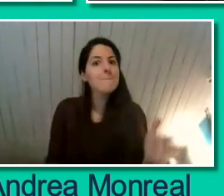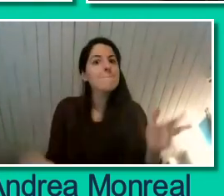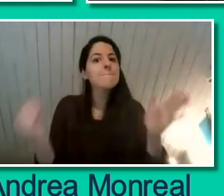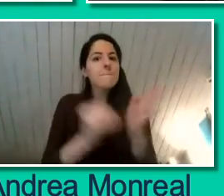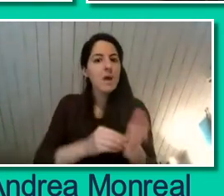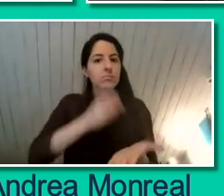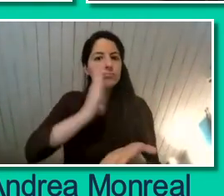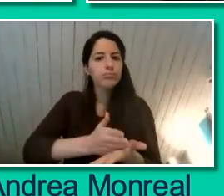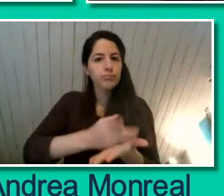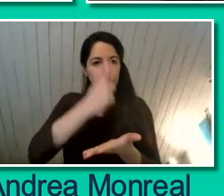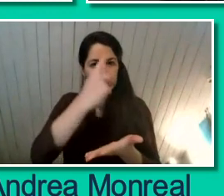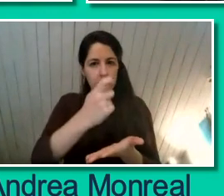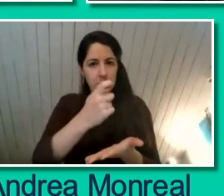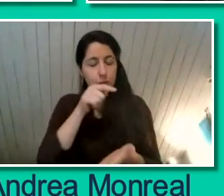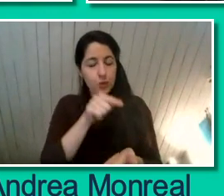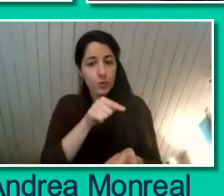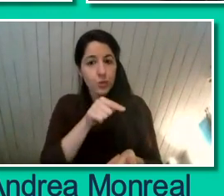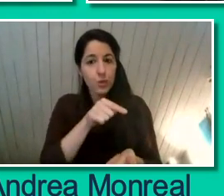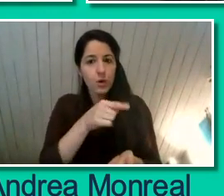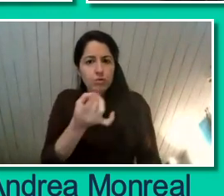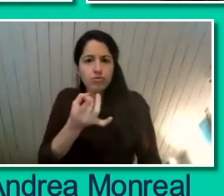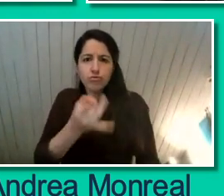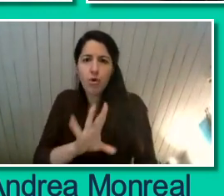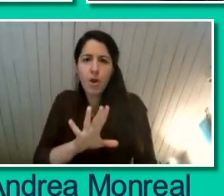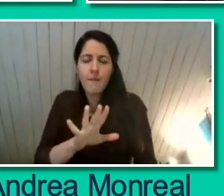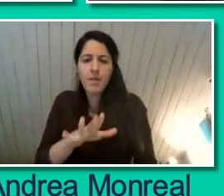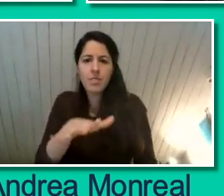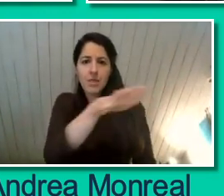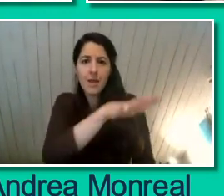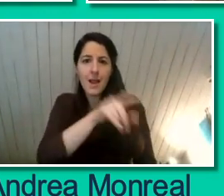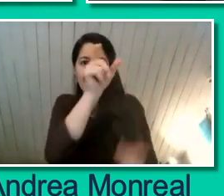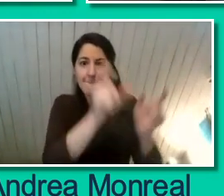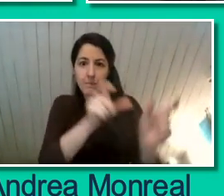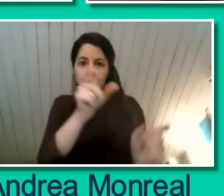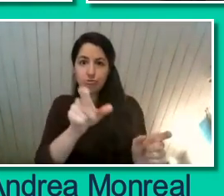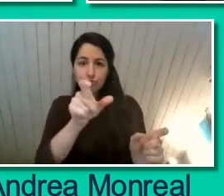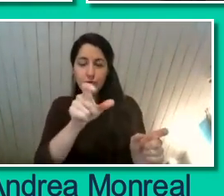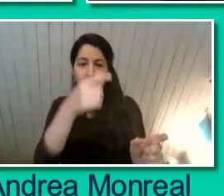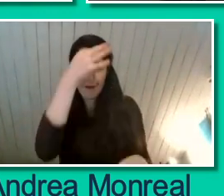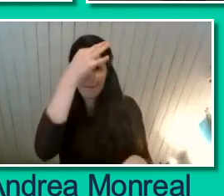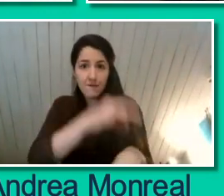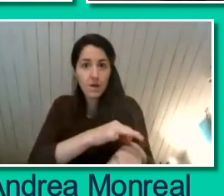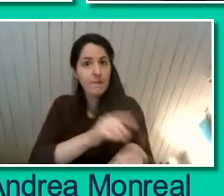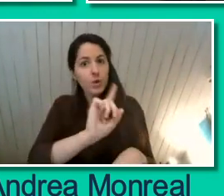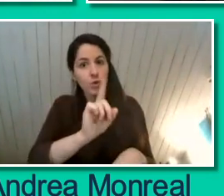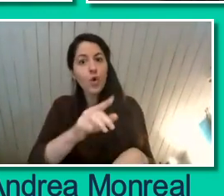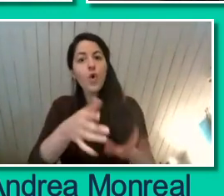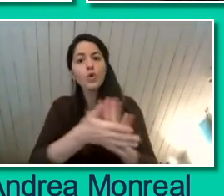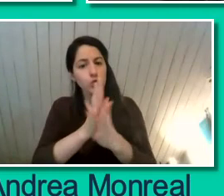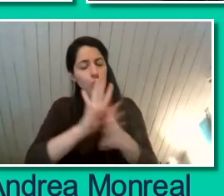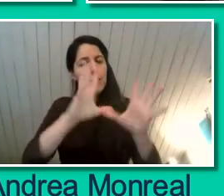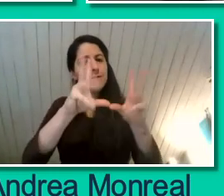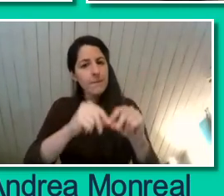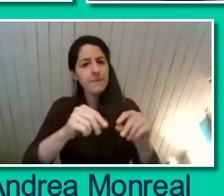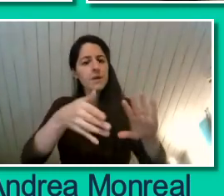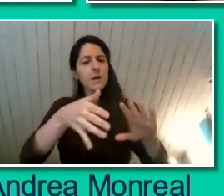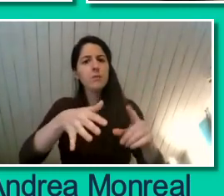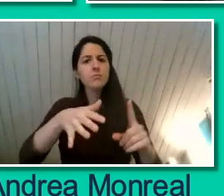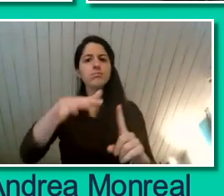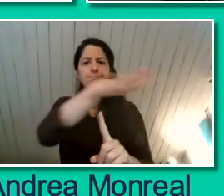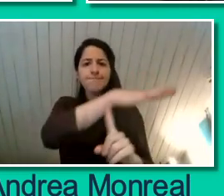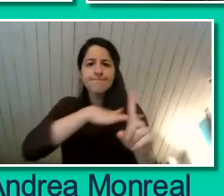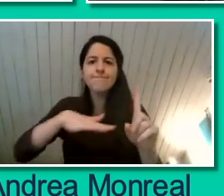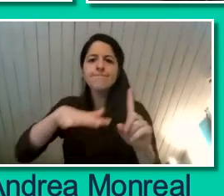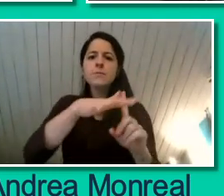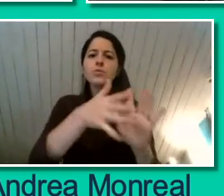la persona que está en tratamiento, no solo la persona que está enferma, sino todo su núcleo familiar tiene que cuidarse porque la entrada